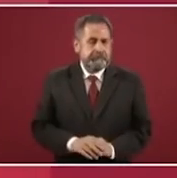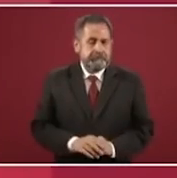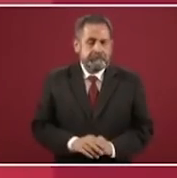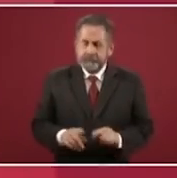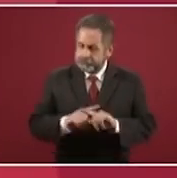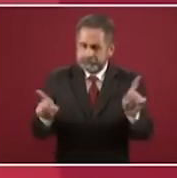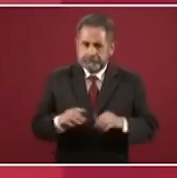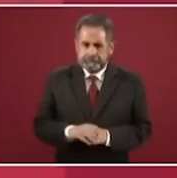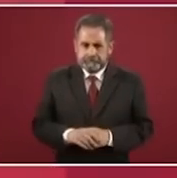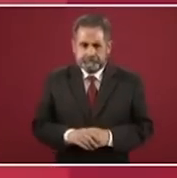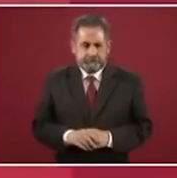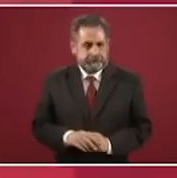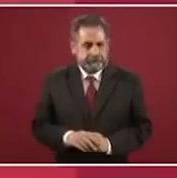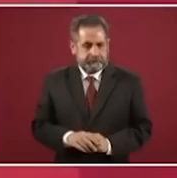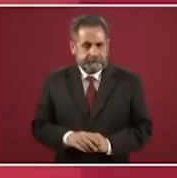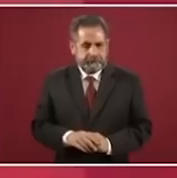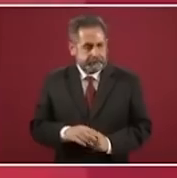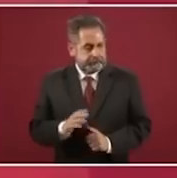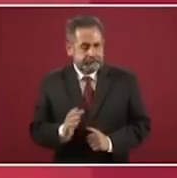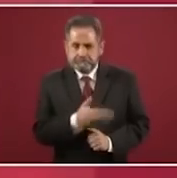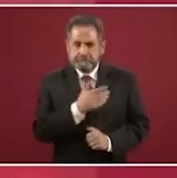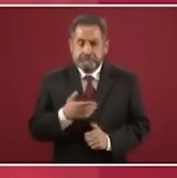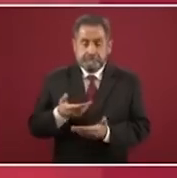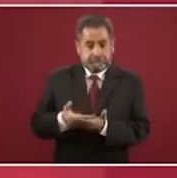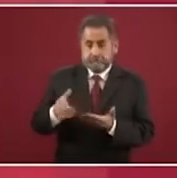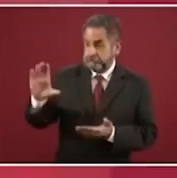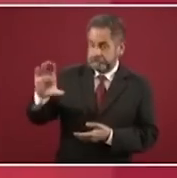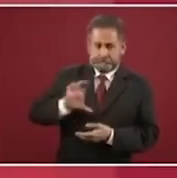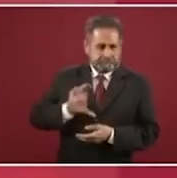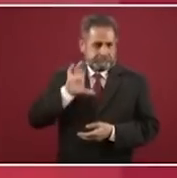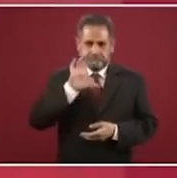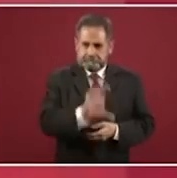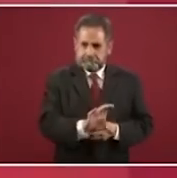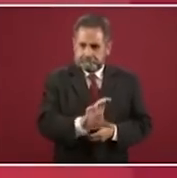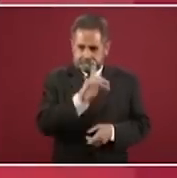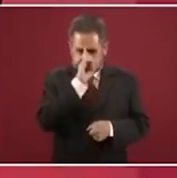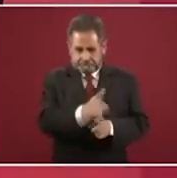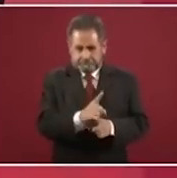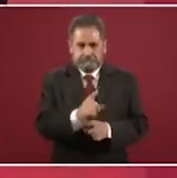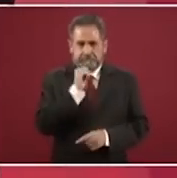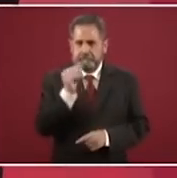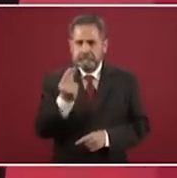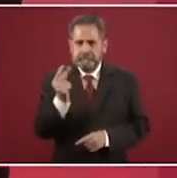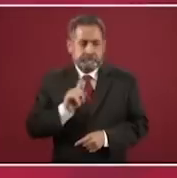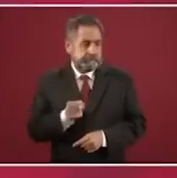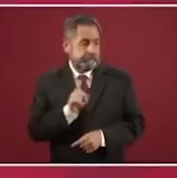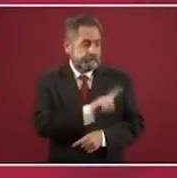se le saca la vuelta a todo ese aparato